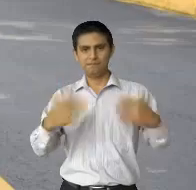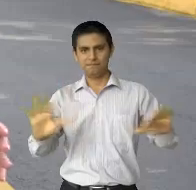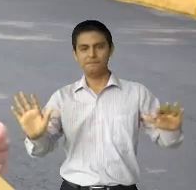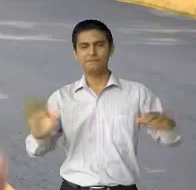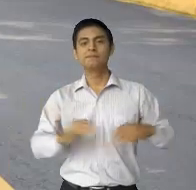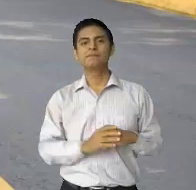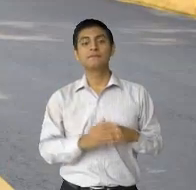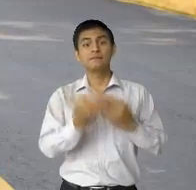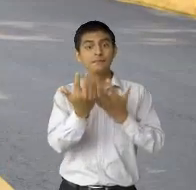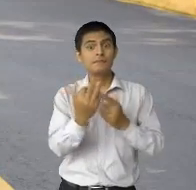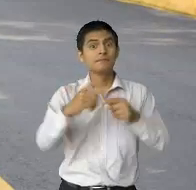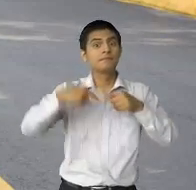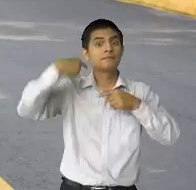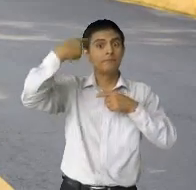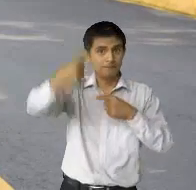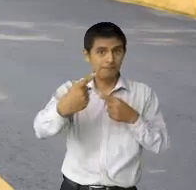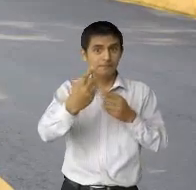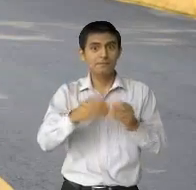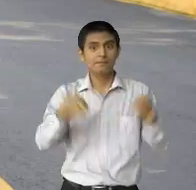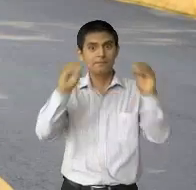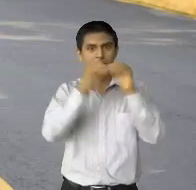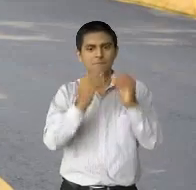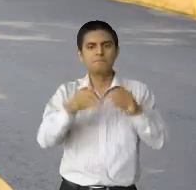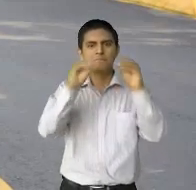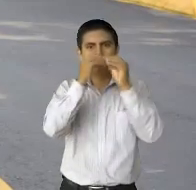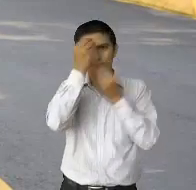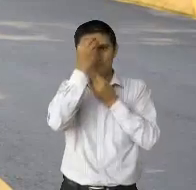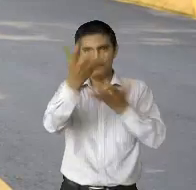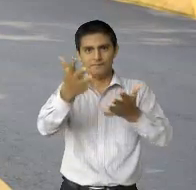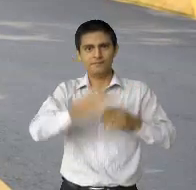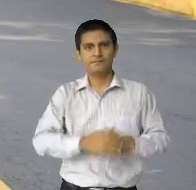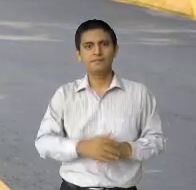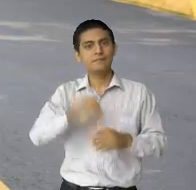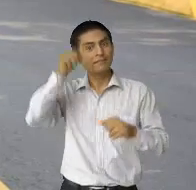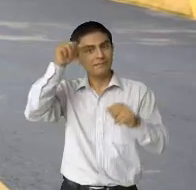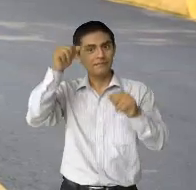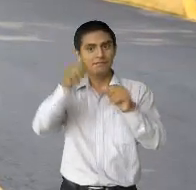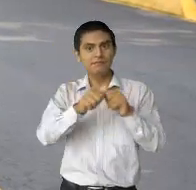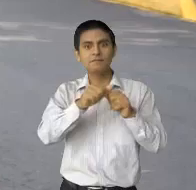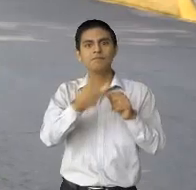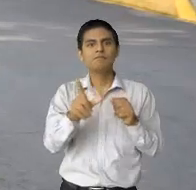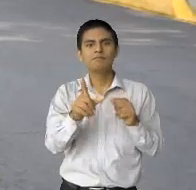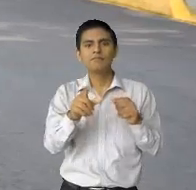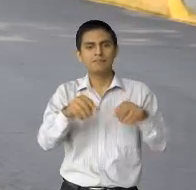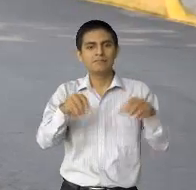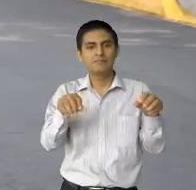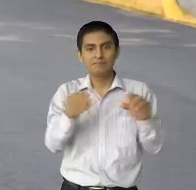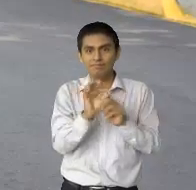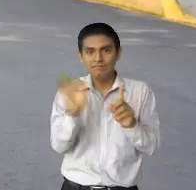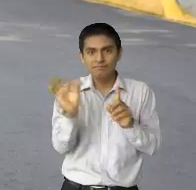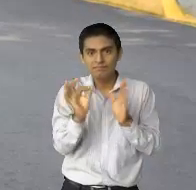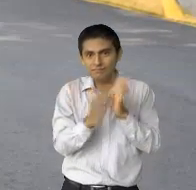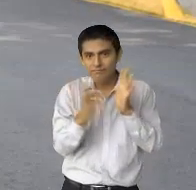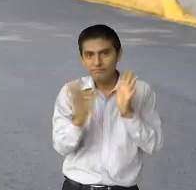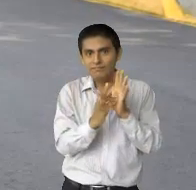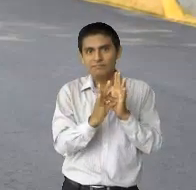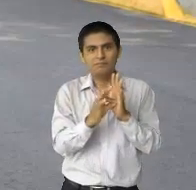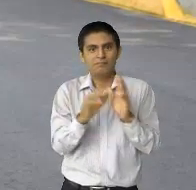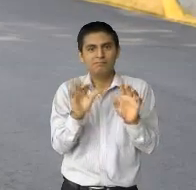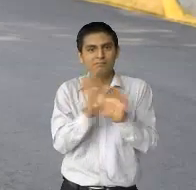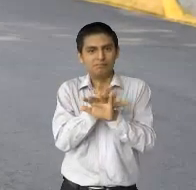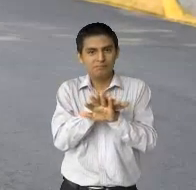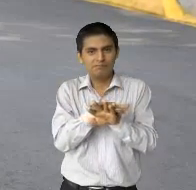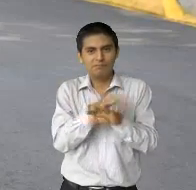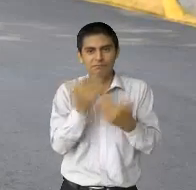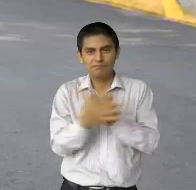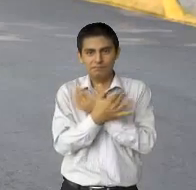Puerta Abierta. Les esperamos la próxima emisión con más información. No olviden seguirnos en las redes sociales, Facebook,